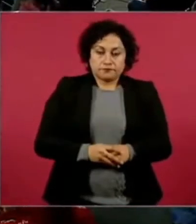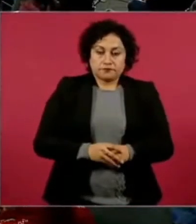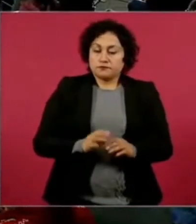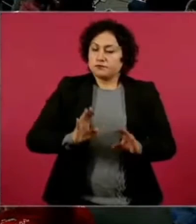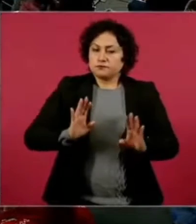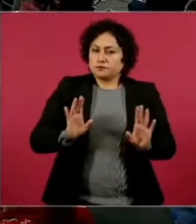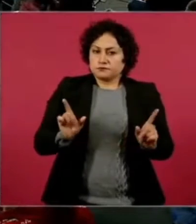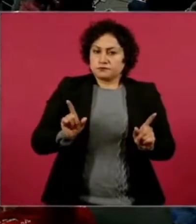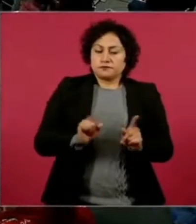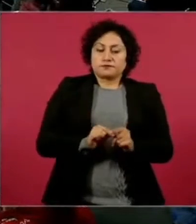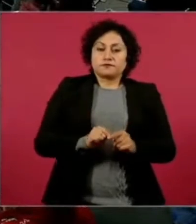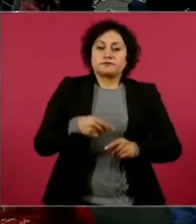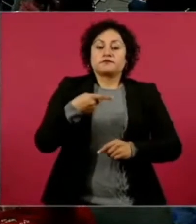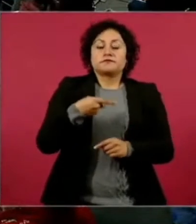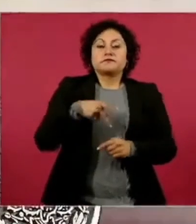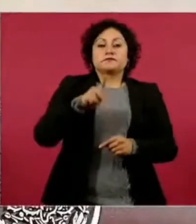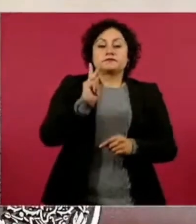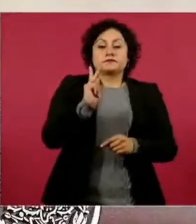Pero